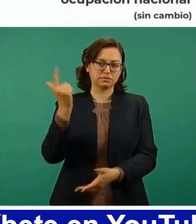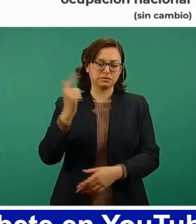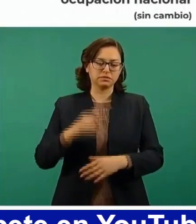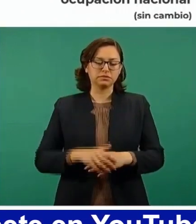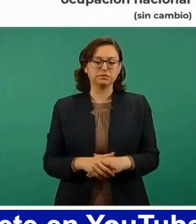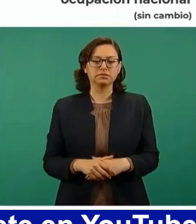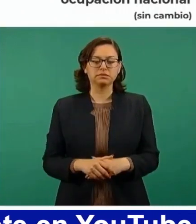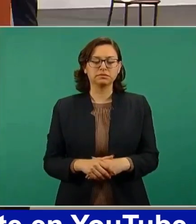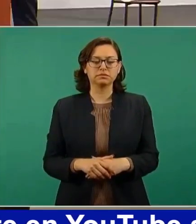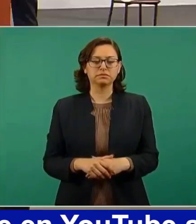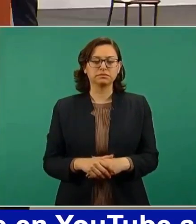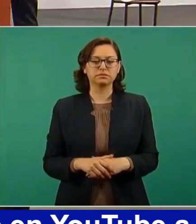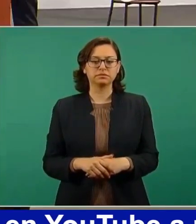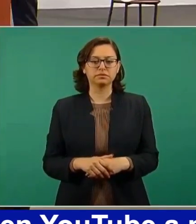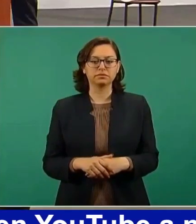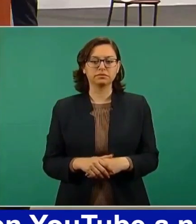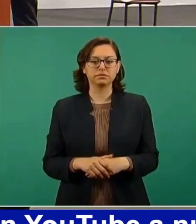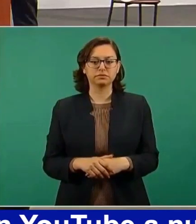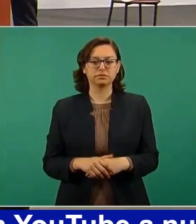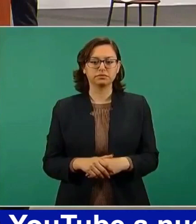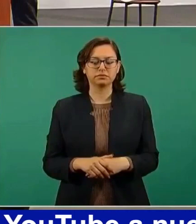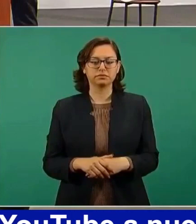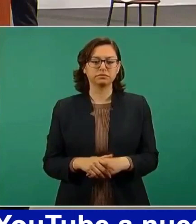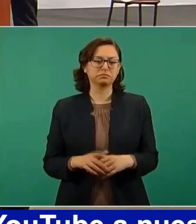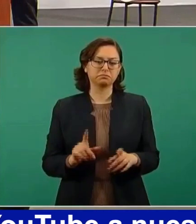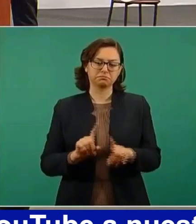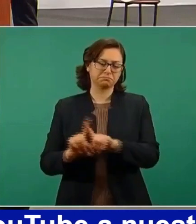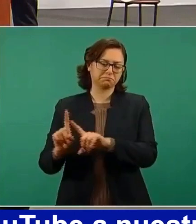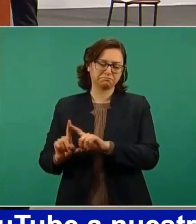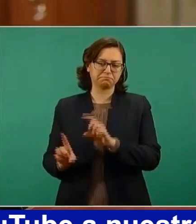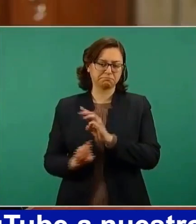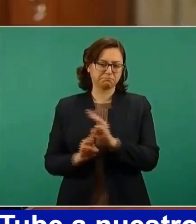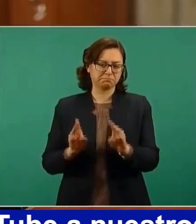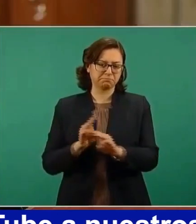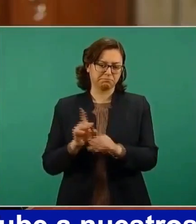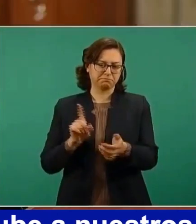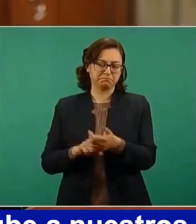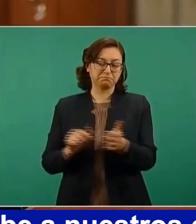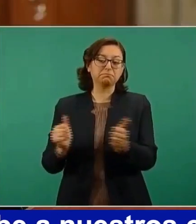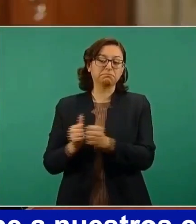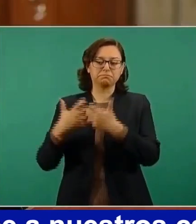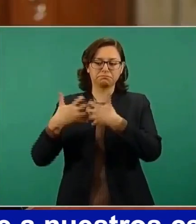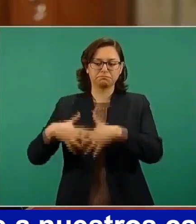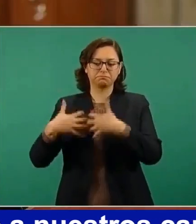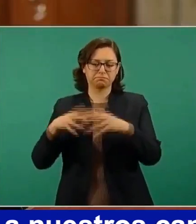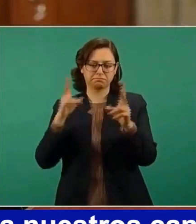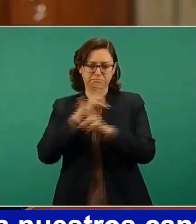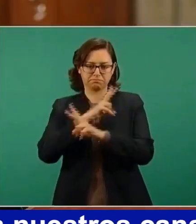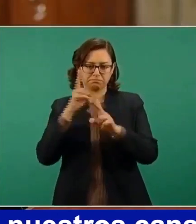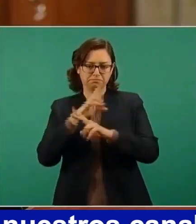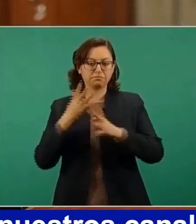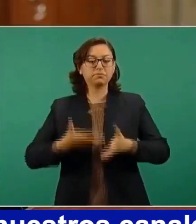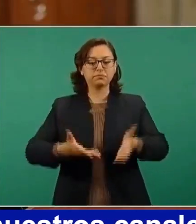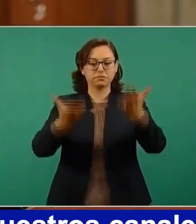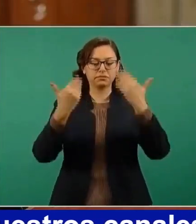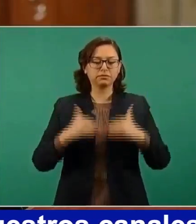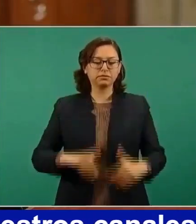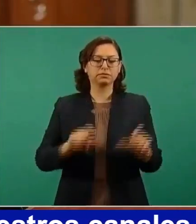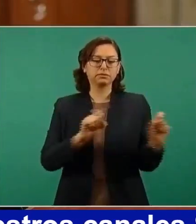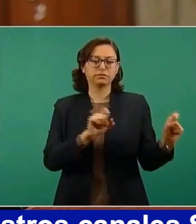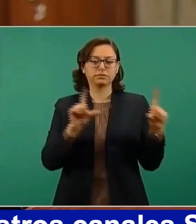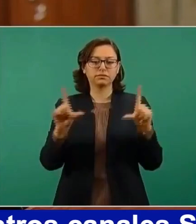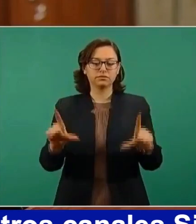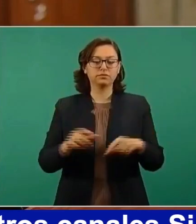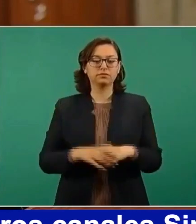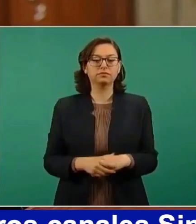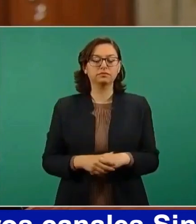de ventilador y otros insumos que se requieren. La siguiente, por favor. Y en lo particular, las